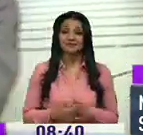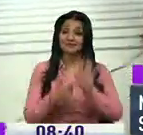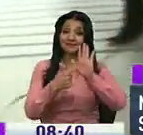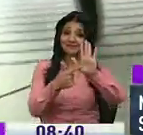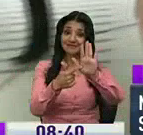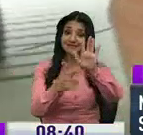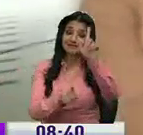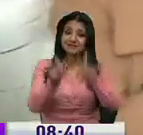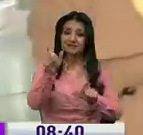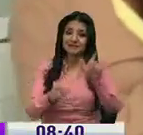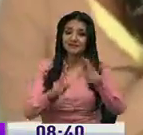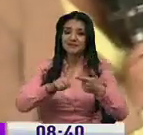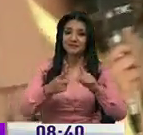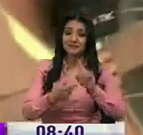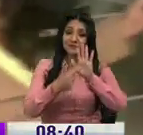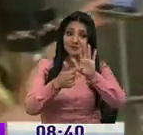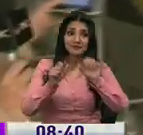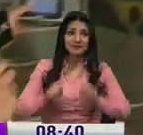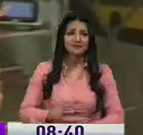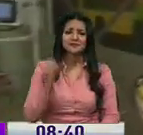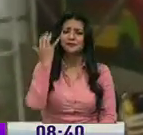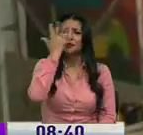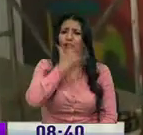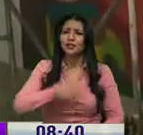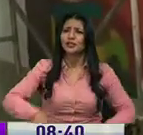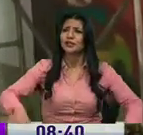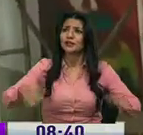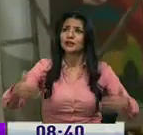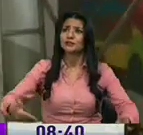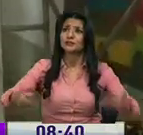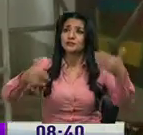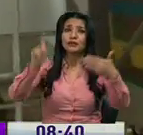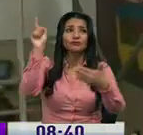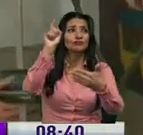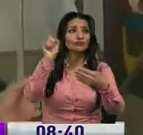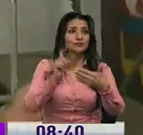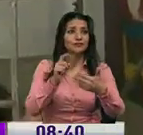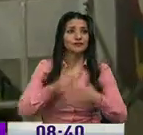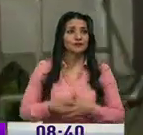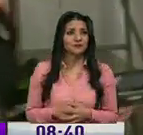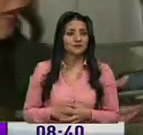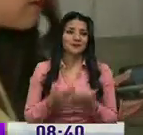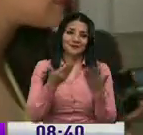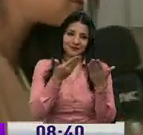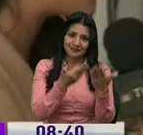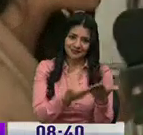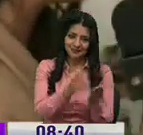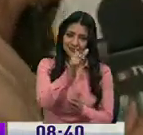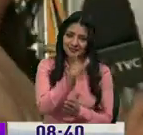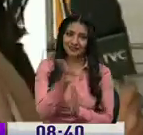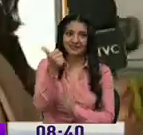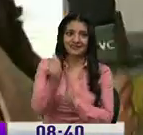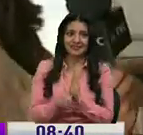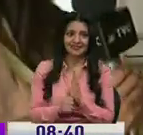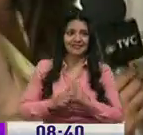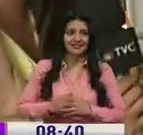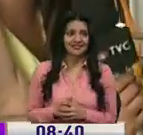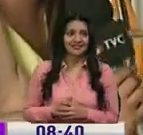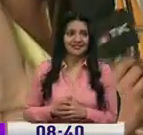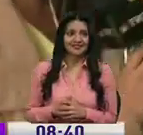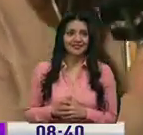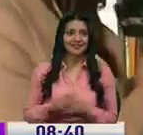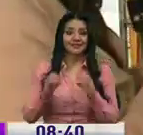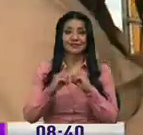amigos televidentes. Realmente es hermoso el mural que se está realizando aquí. Vamos a hablar, obviamente, con el artista. Ellos pertenecen a